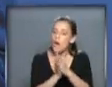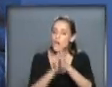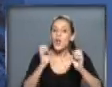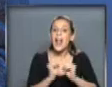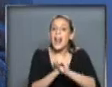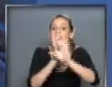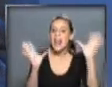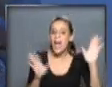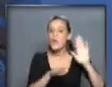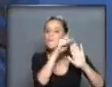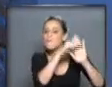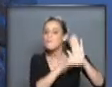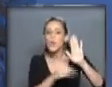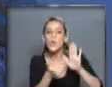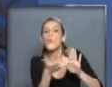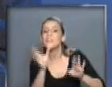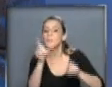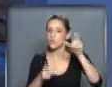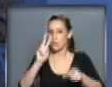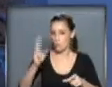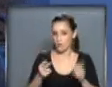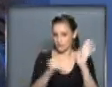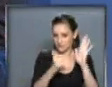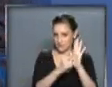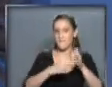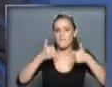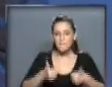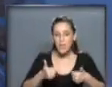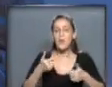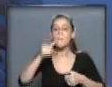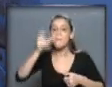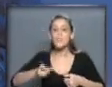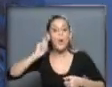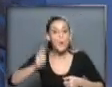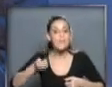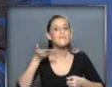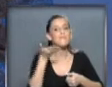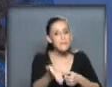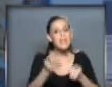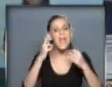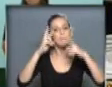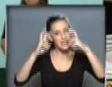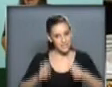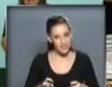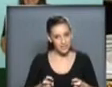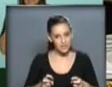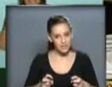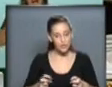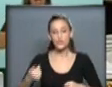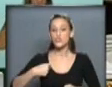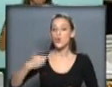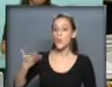es la cifra exacta de víctimas. Un juez pidió que le permitan investigar la causa. Yo le